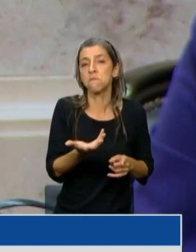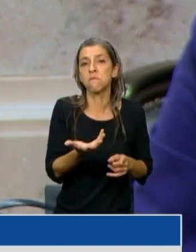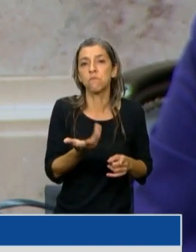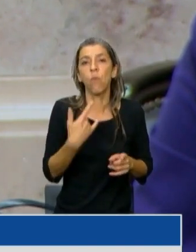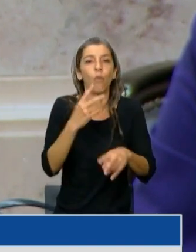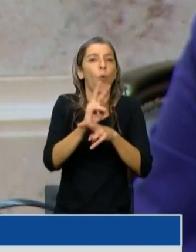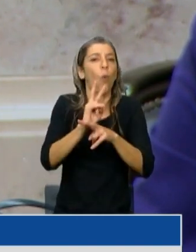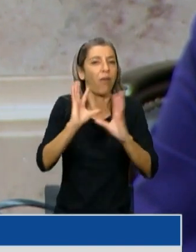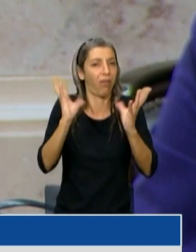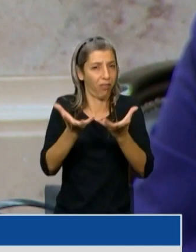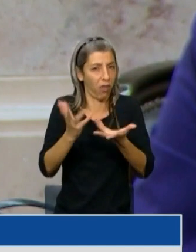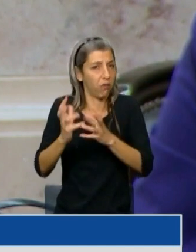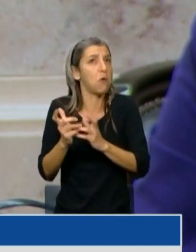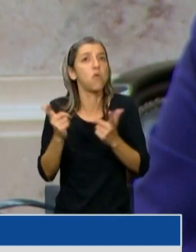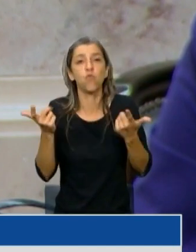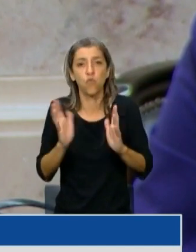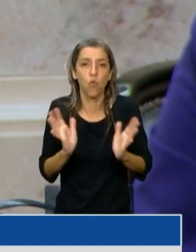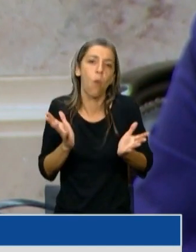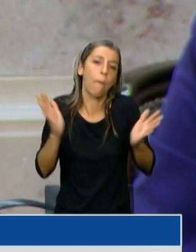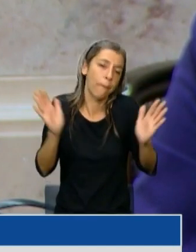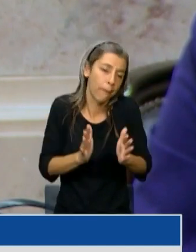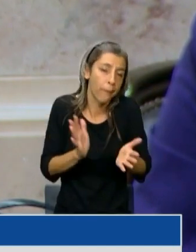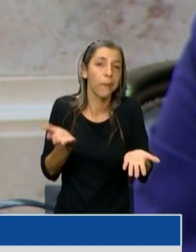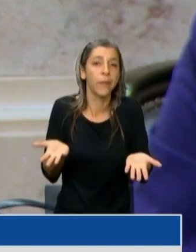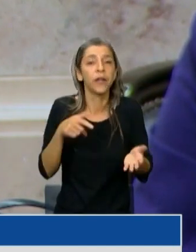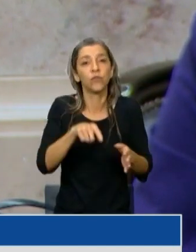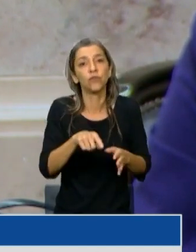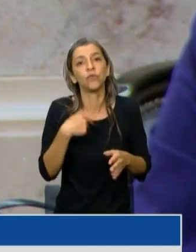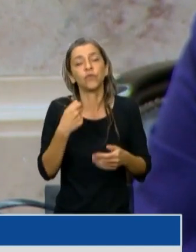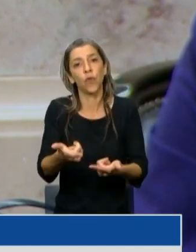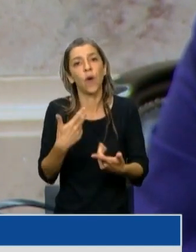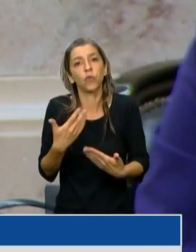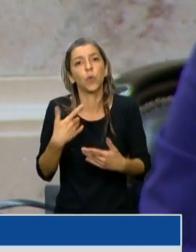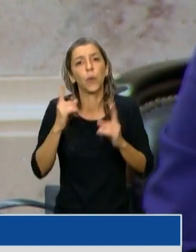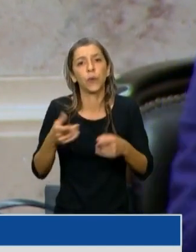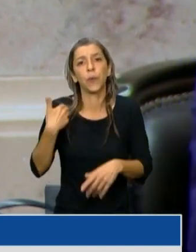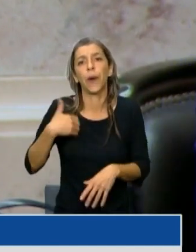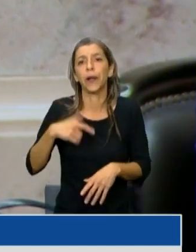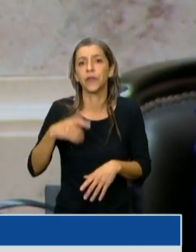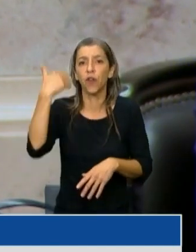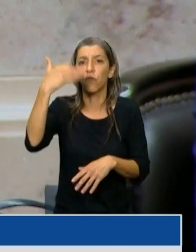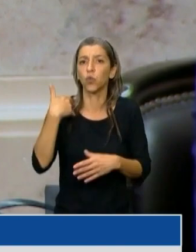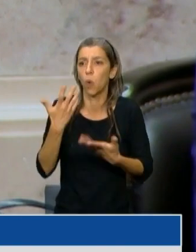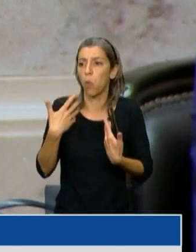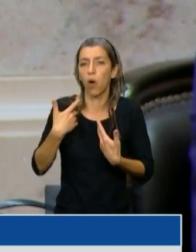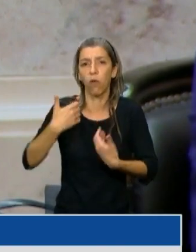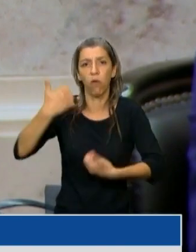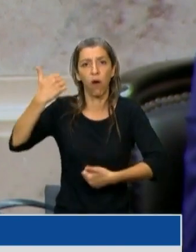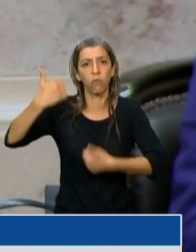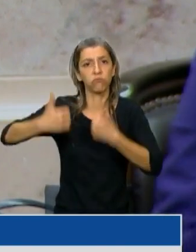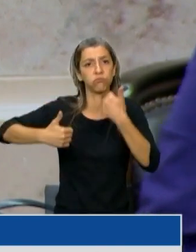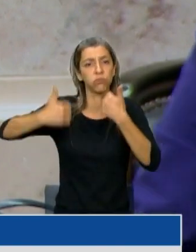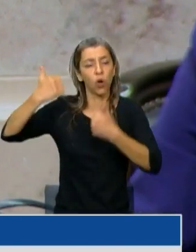daría posicionamiento internacional como un actor importante exportando GNL.